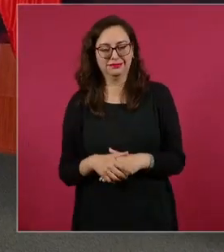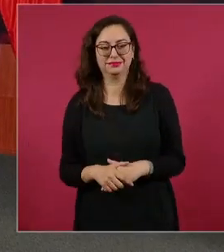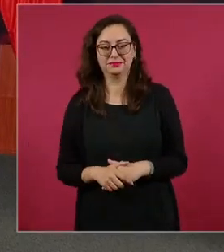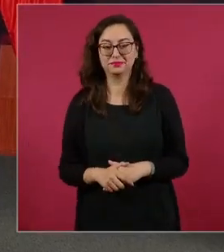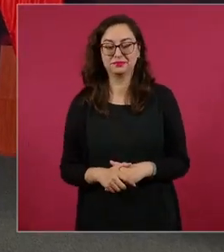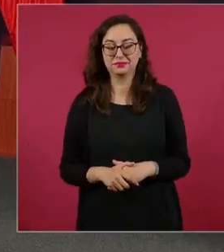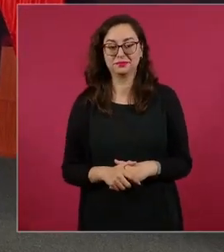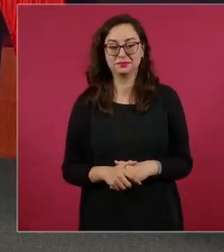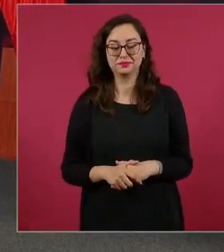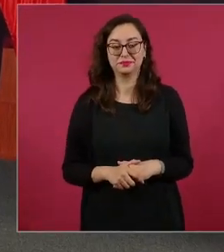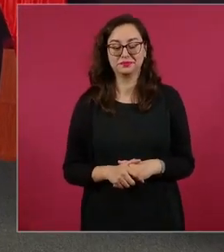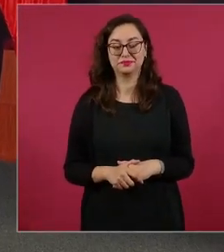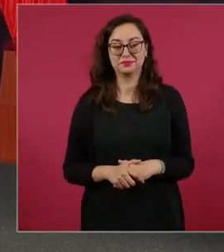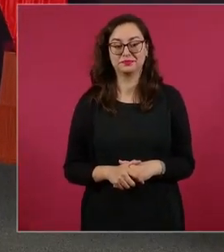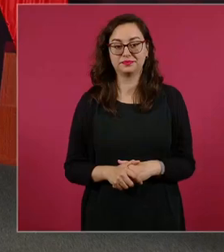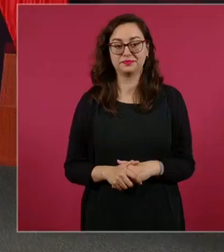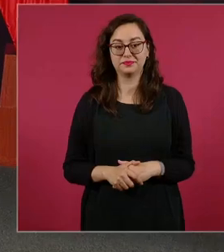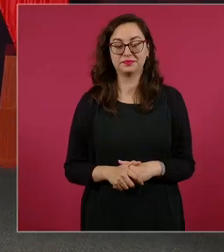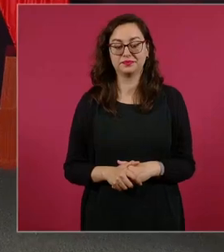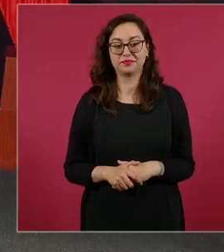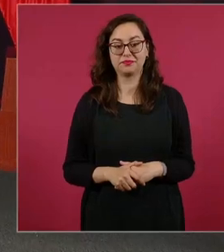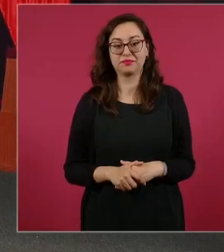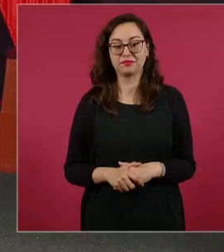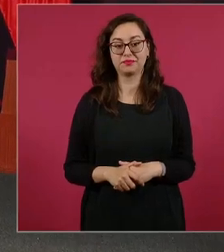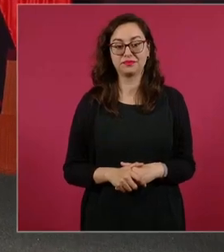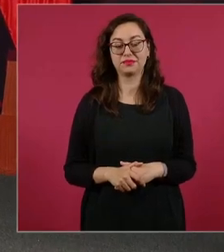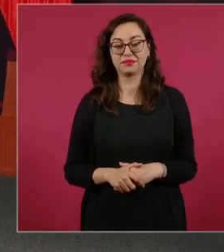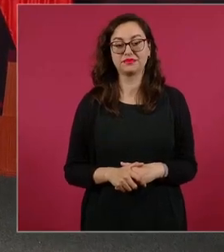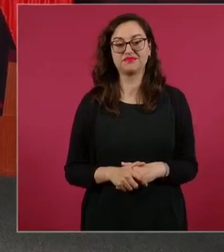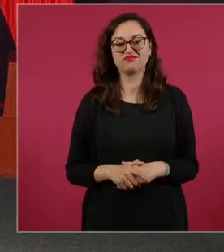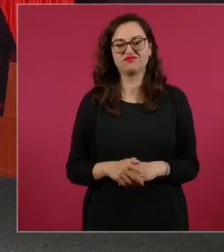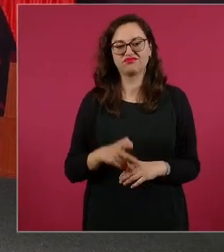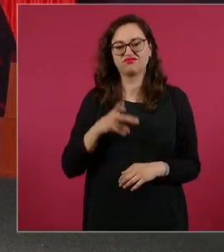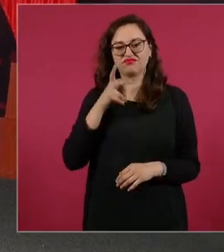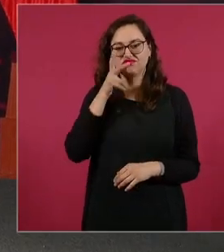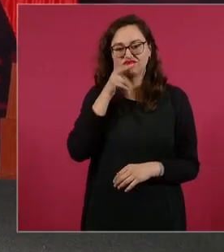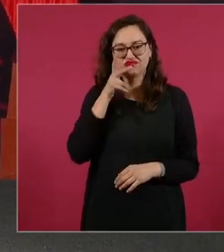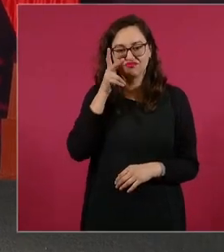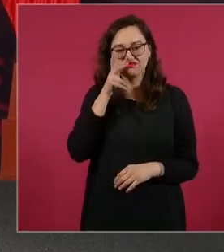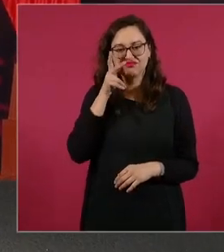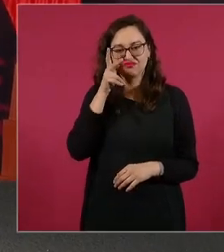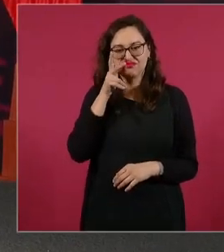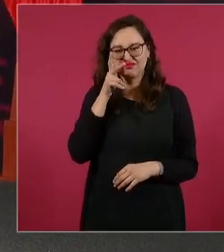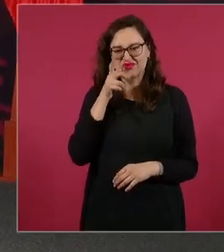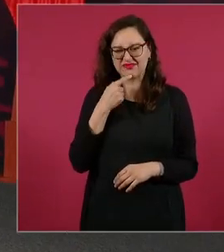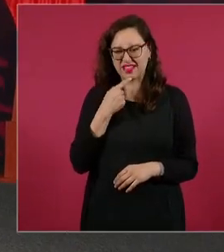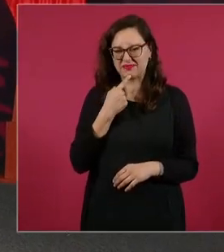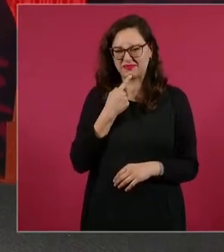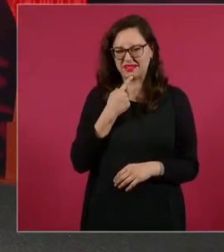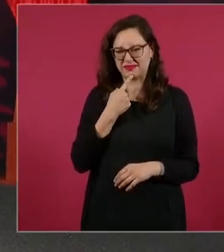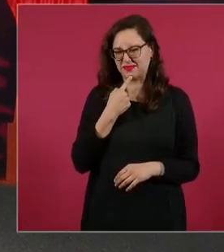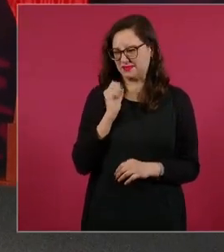además el vino aunque esté agrio es nuestro vino